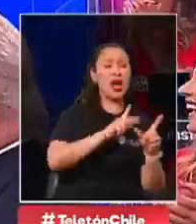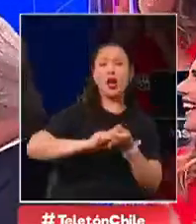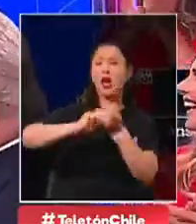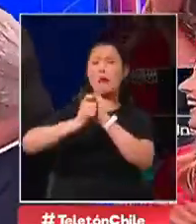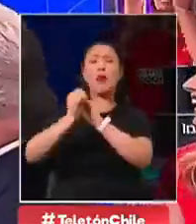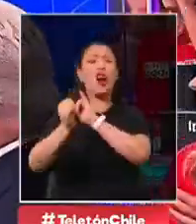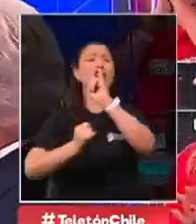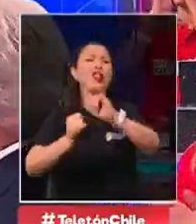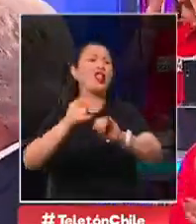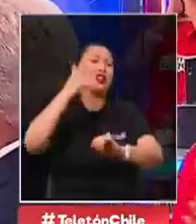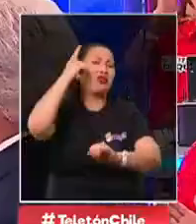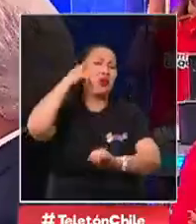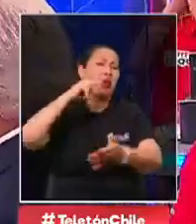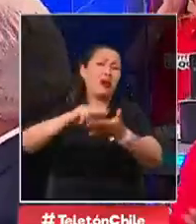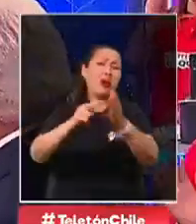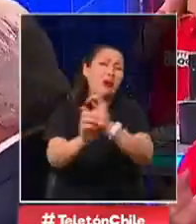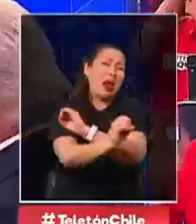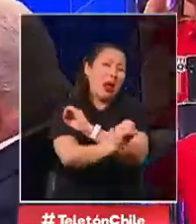Ya eres un capo.